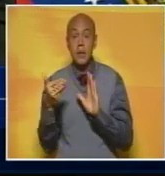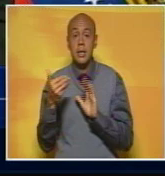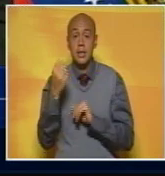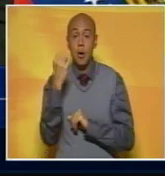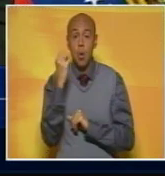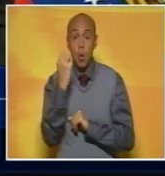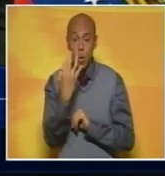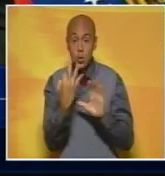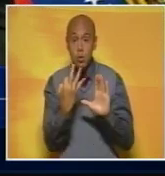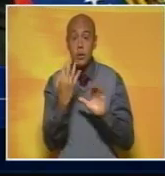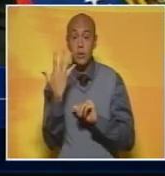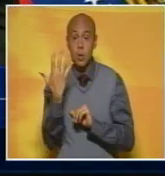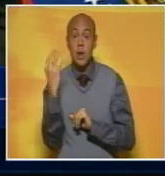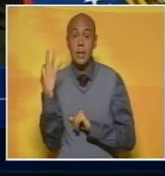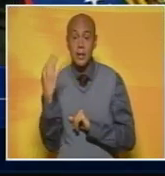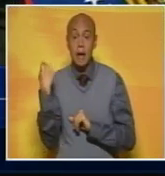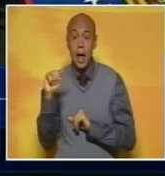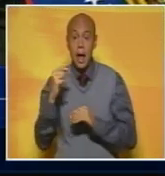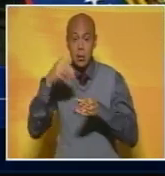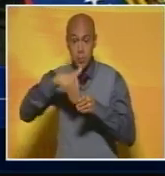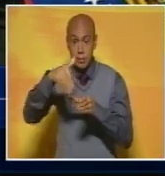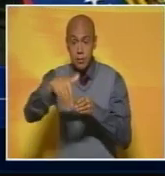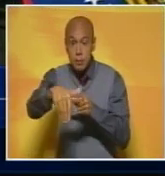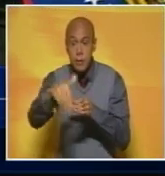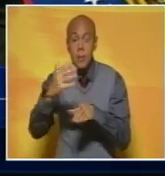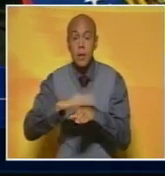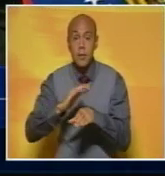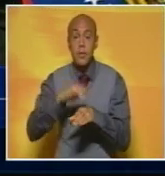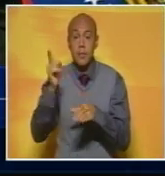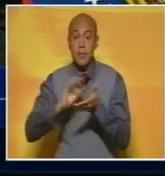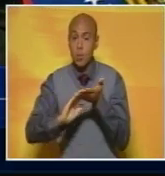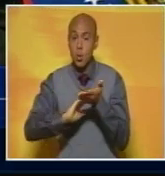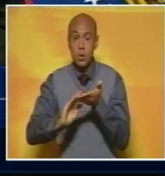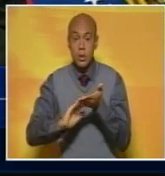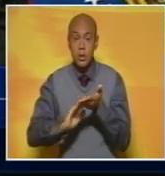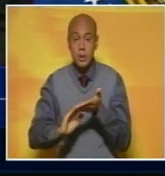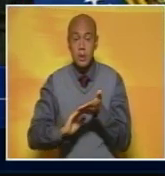118.853 expedientes. Se procesaron